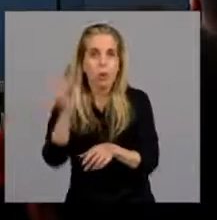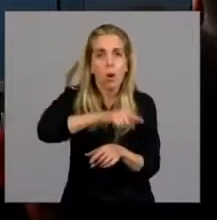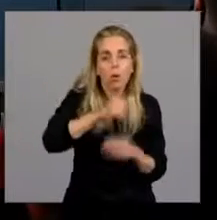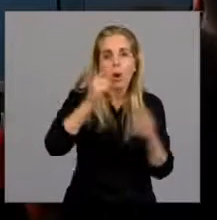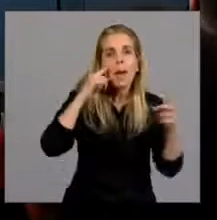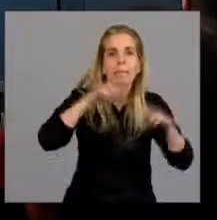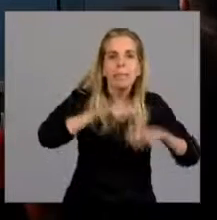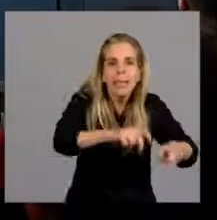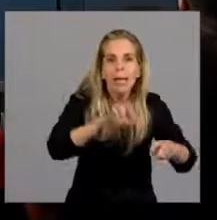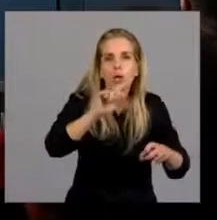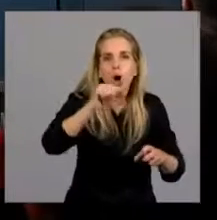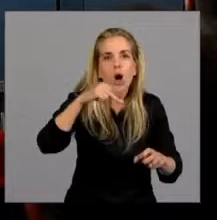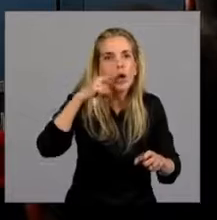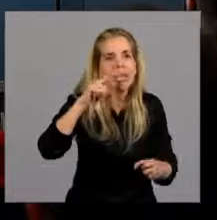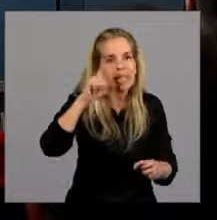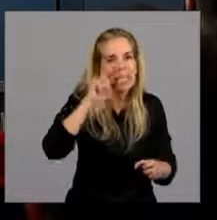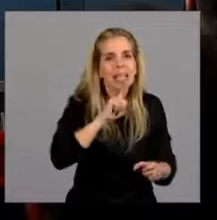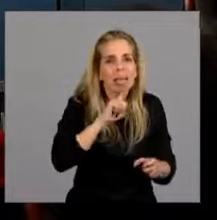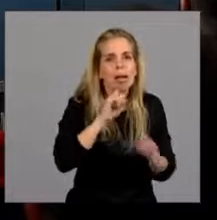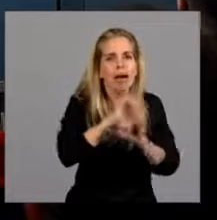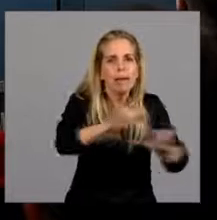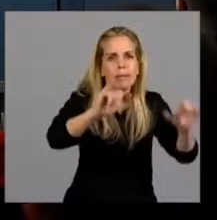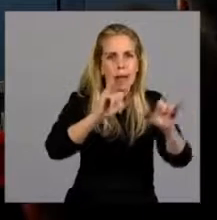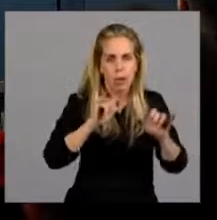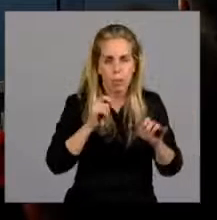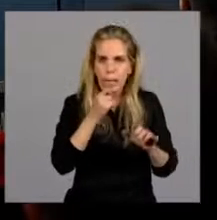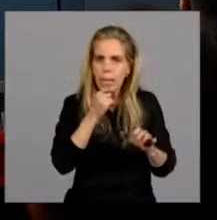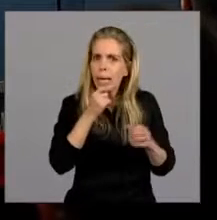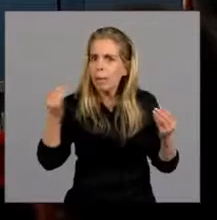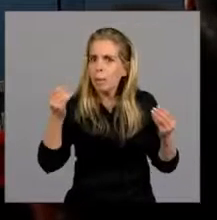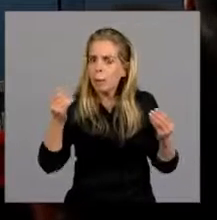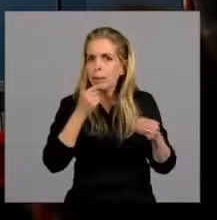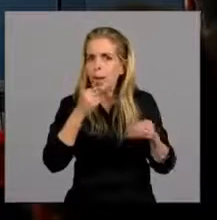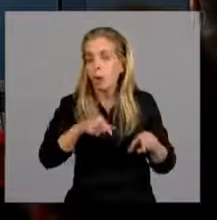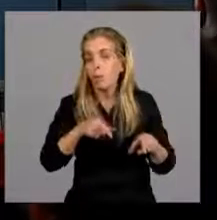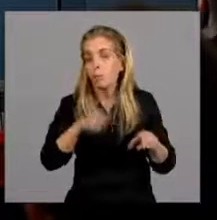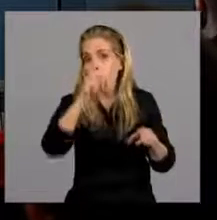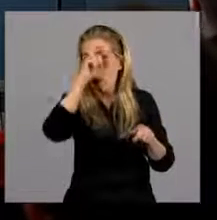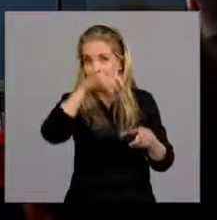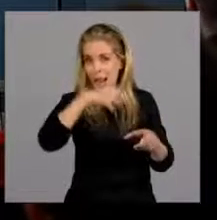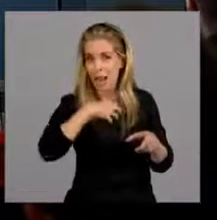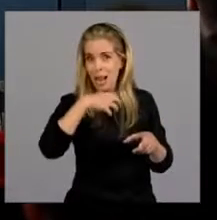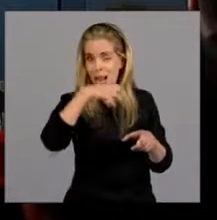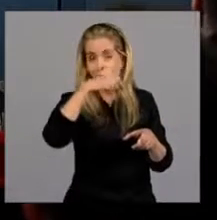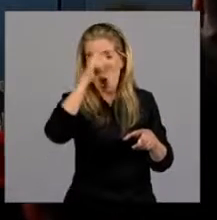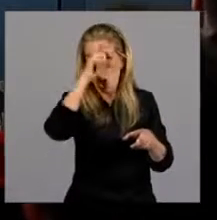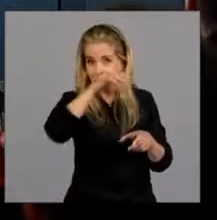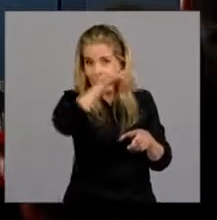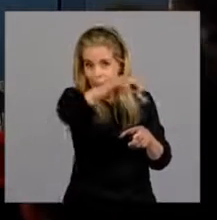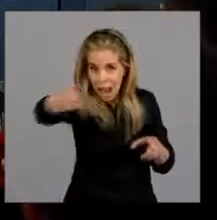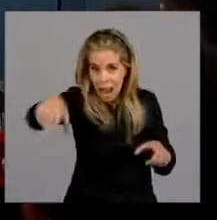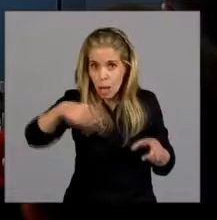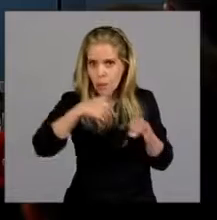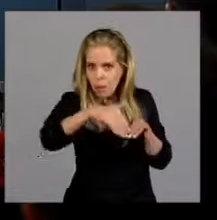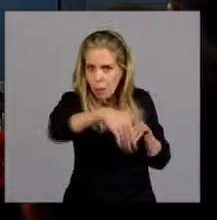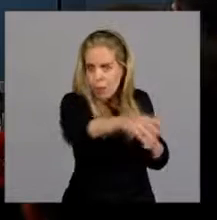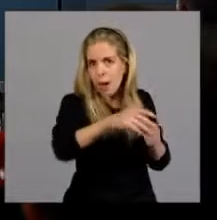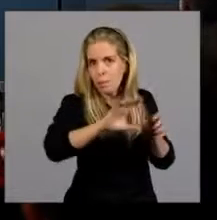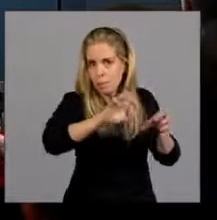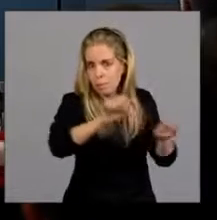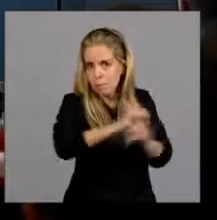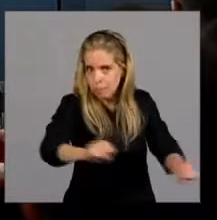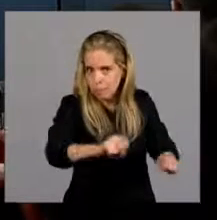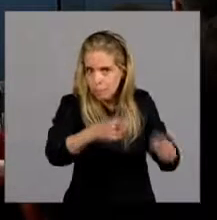CONICET advirtieron que la saturación del sistema de salud está cercana, que podría producirse el mes que viene.